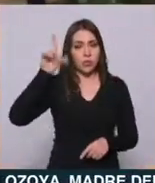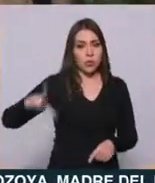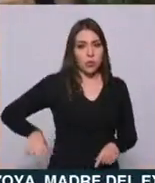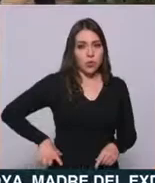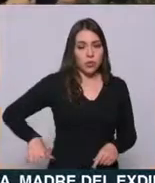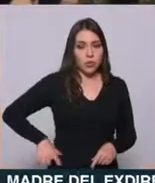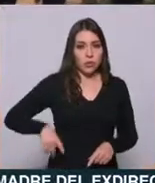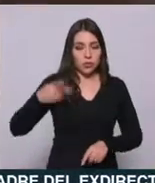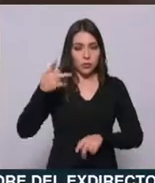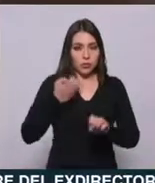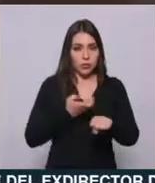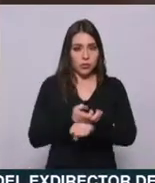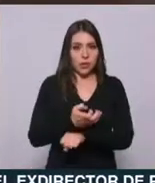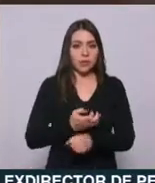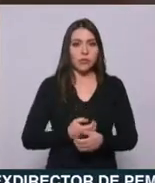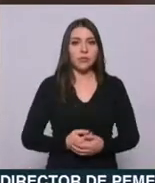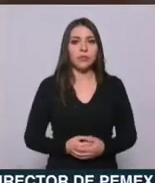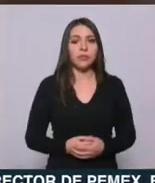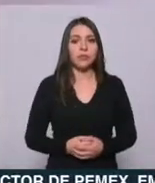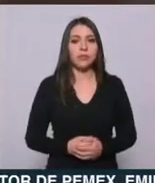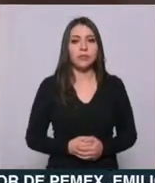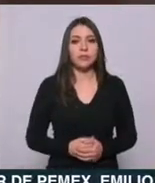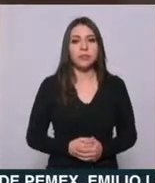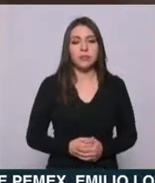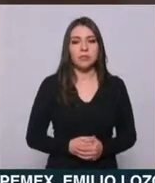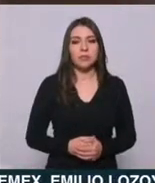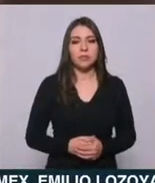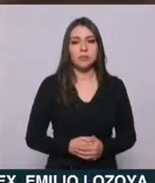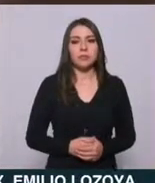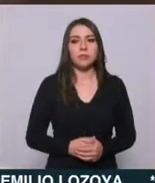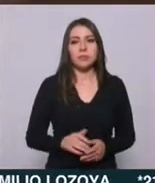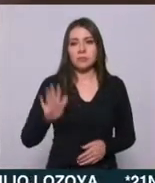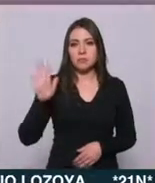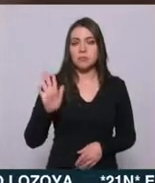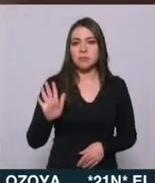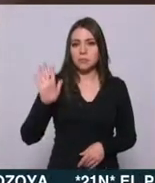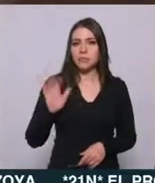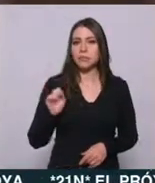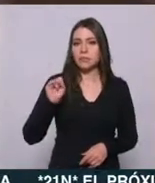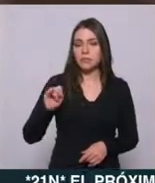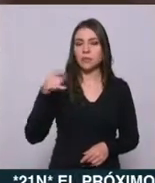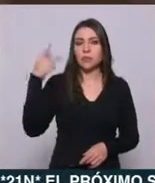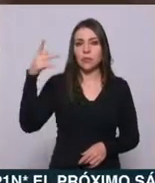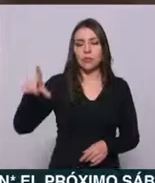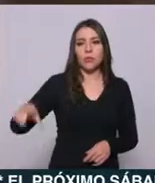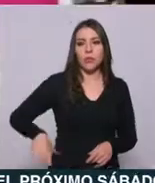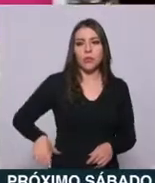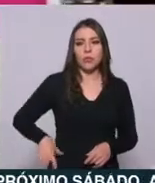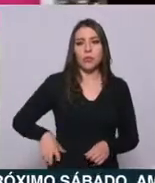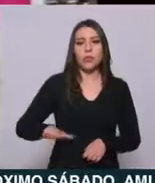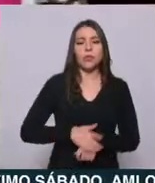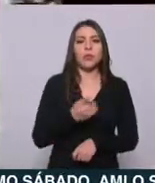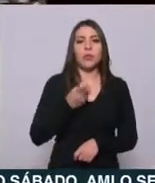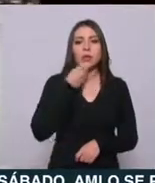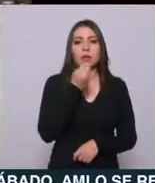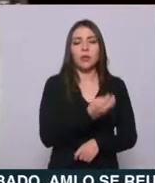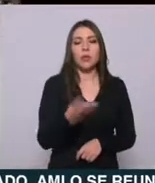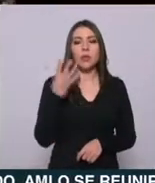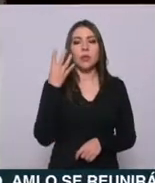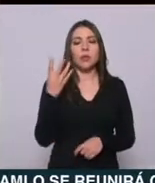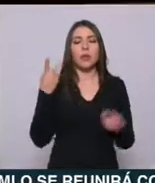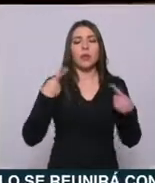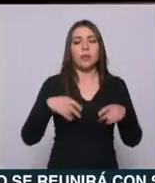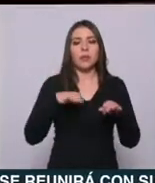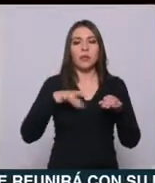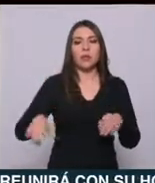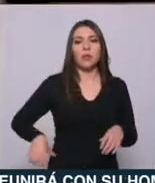estado? Al parecer así era, porque incluso se está manejando que eran 4 funcionarios públicos, entonces los pilotos pues también